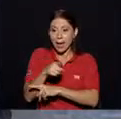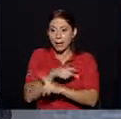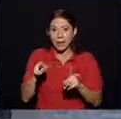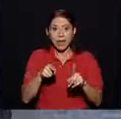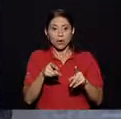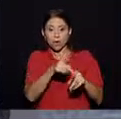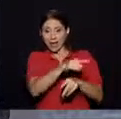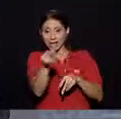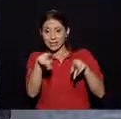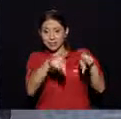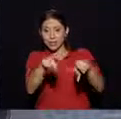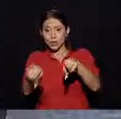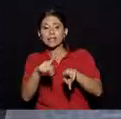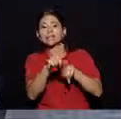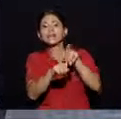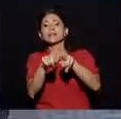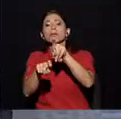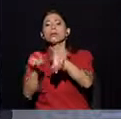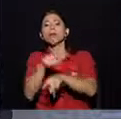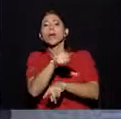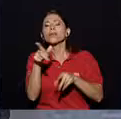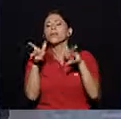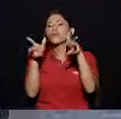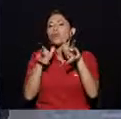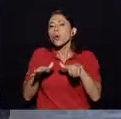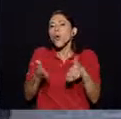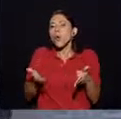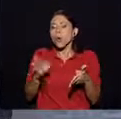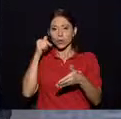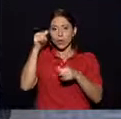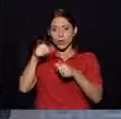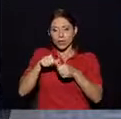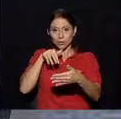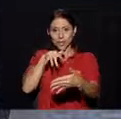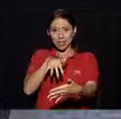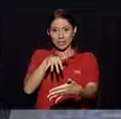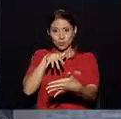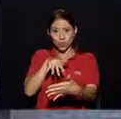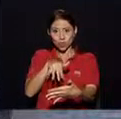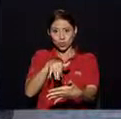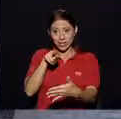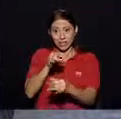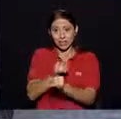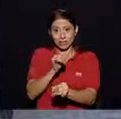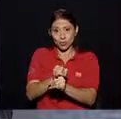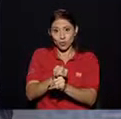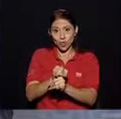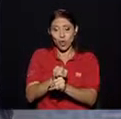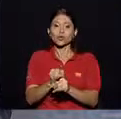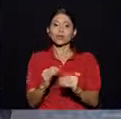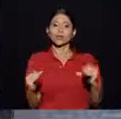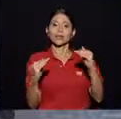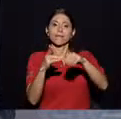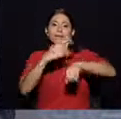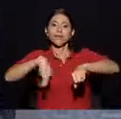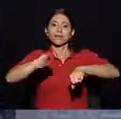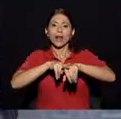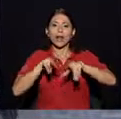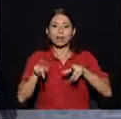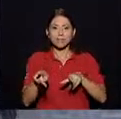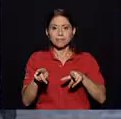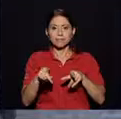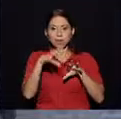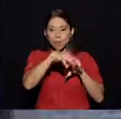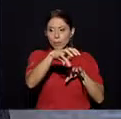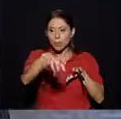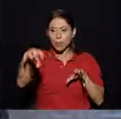población consultada. Recordemos que los estudios del instituto son estudios de carácter nacional, ¿verdad? Con muestras representativas de la población